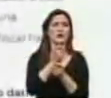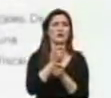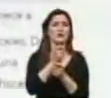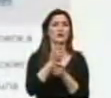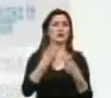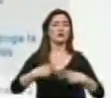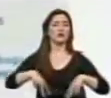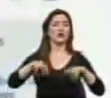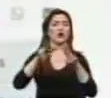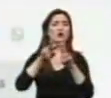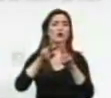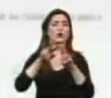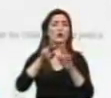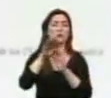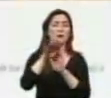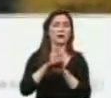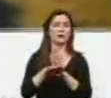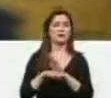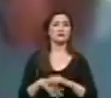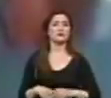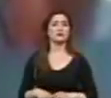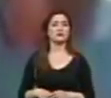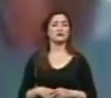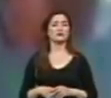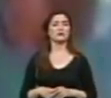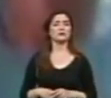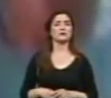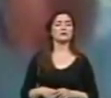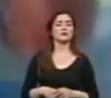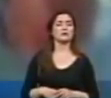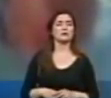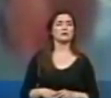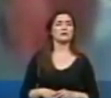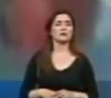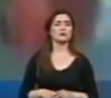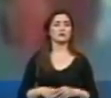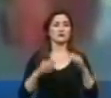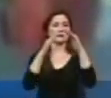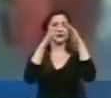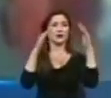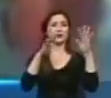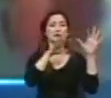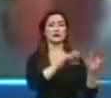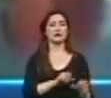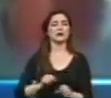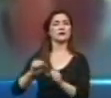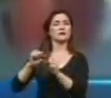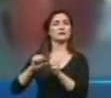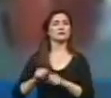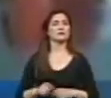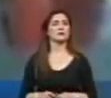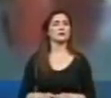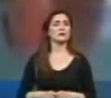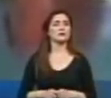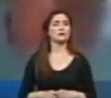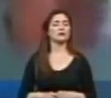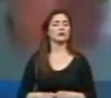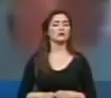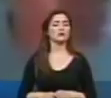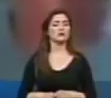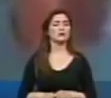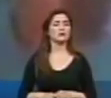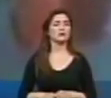décima parte de su avalúo comercial. Para conseguir quitarnos nuestra casa, impedir